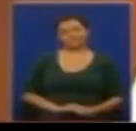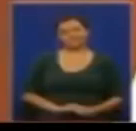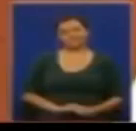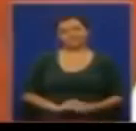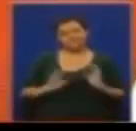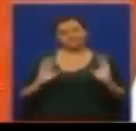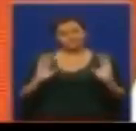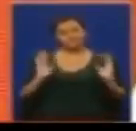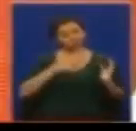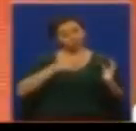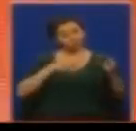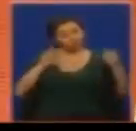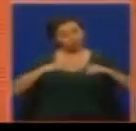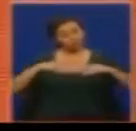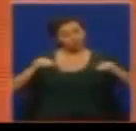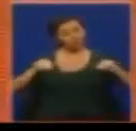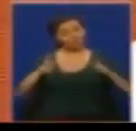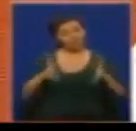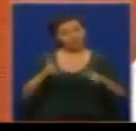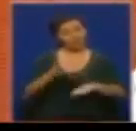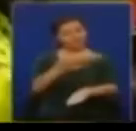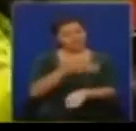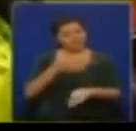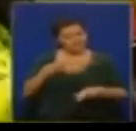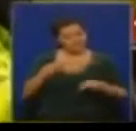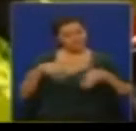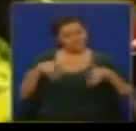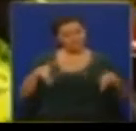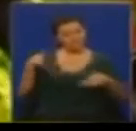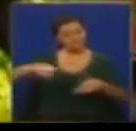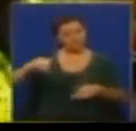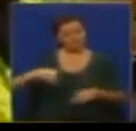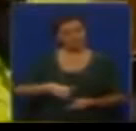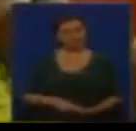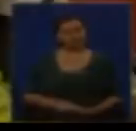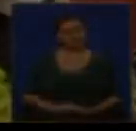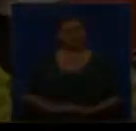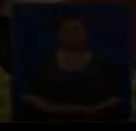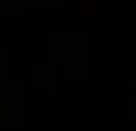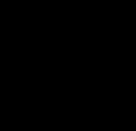Negocios de la Politécnica también. Ha sido reconocida a nivel internacional. Bien.